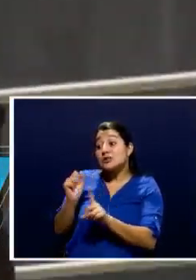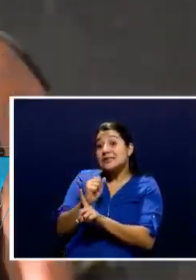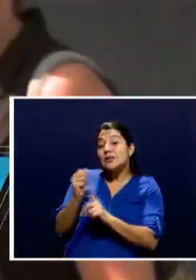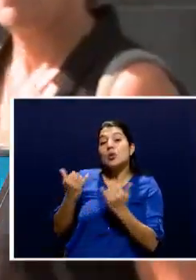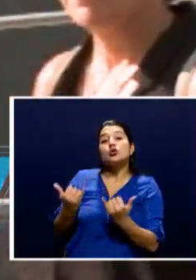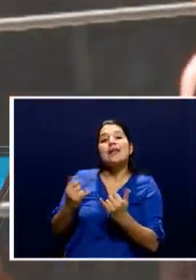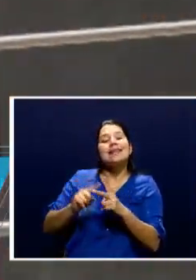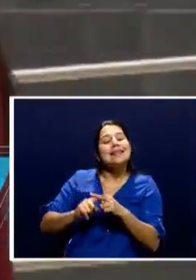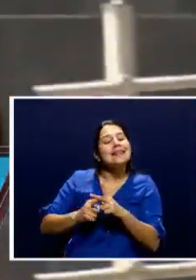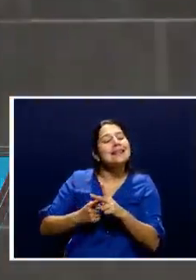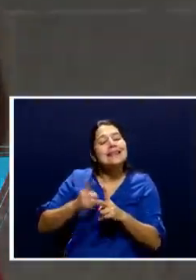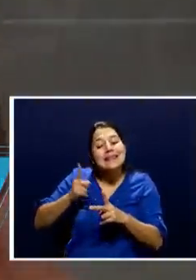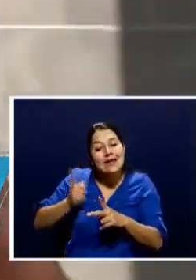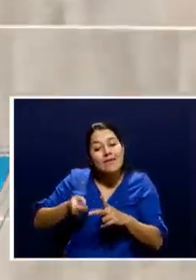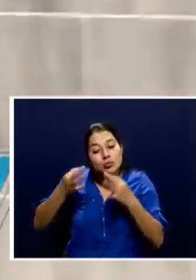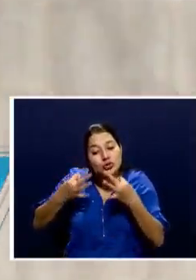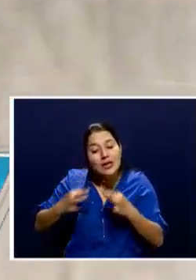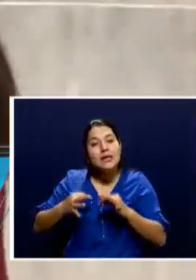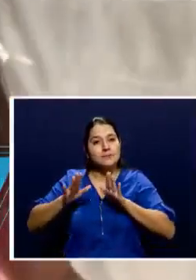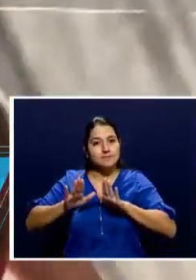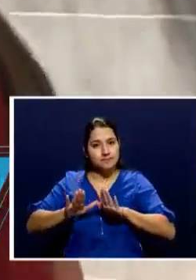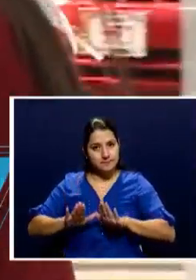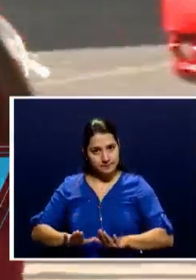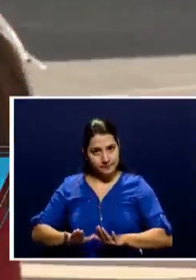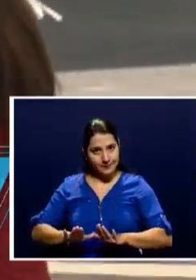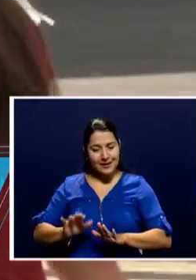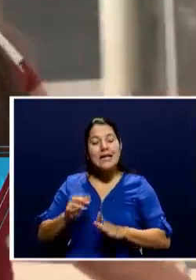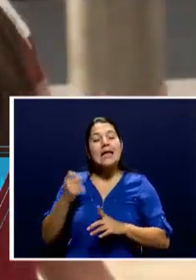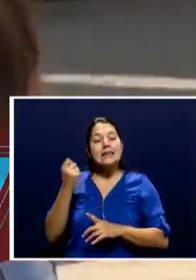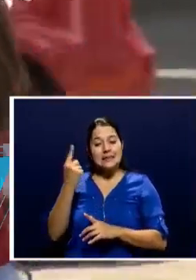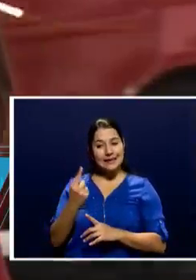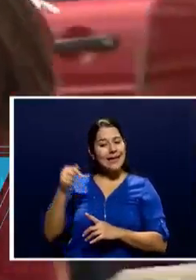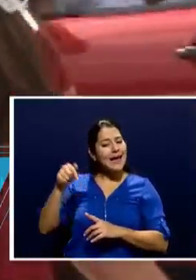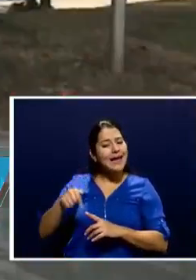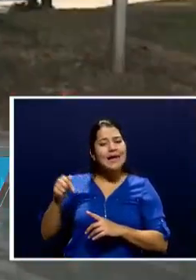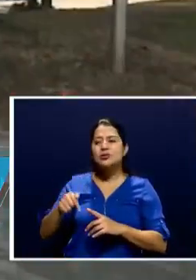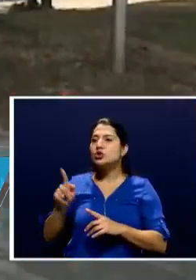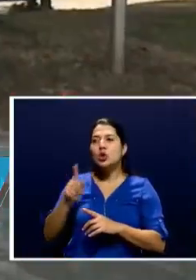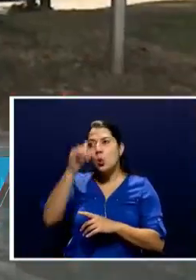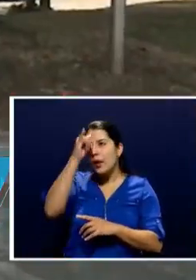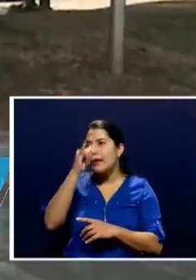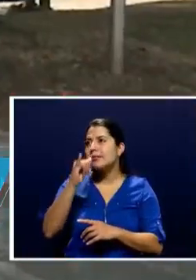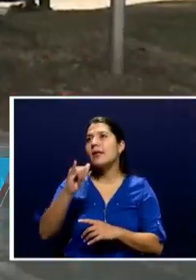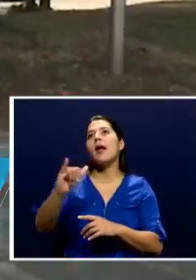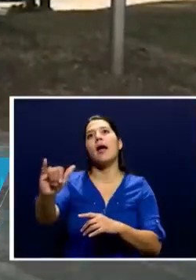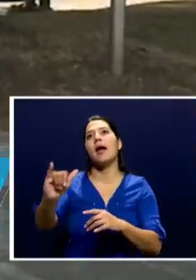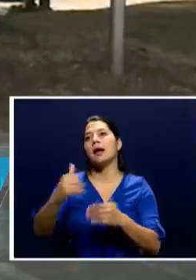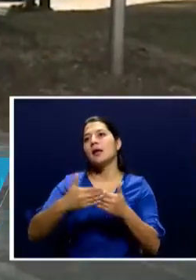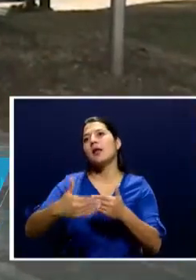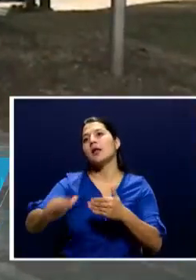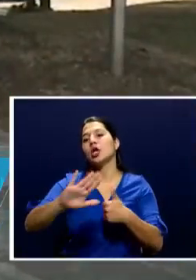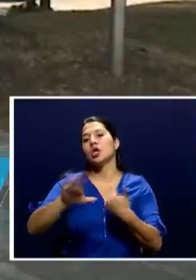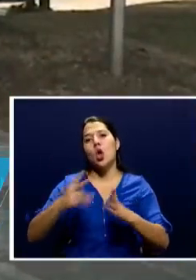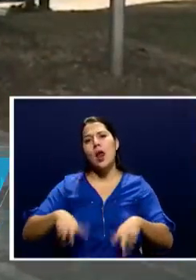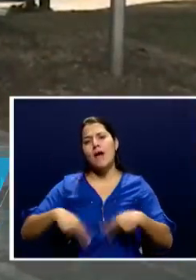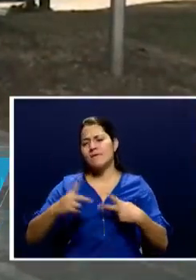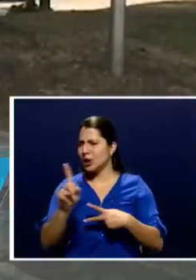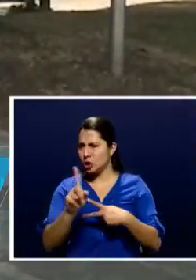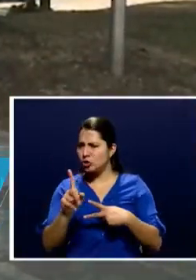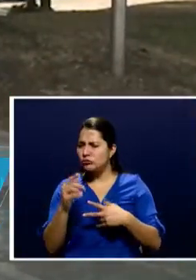calma. Tenemos que calmarnos, esta situación va a pasar, no es una situación que la vamos a tener para toda la vida, tenemos